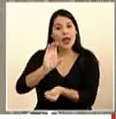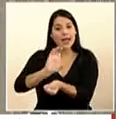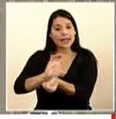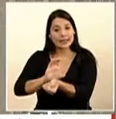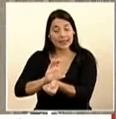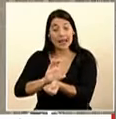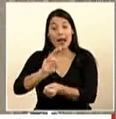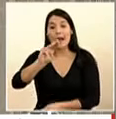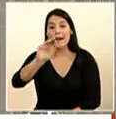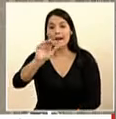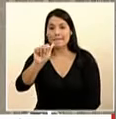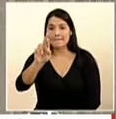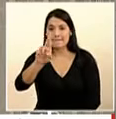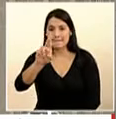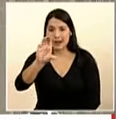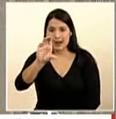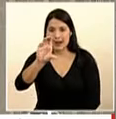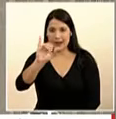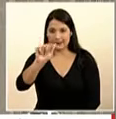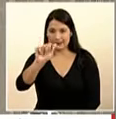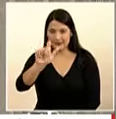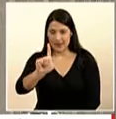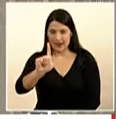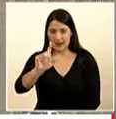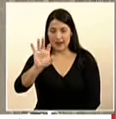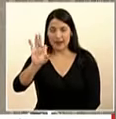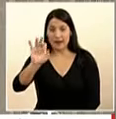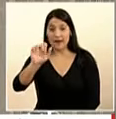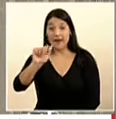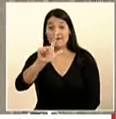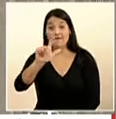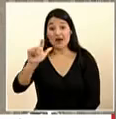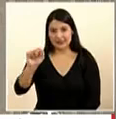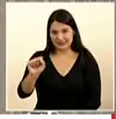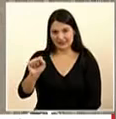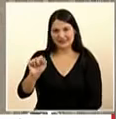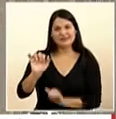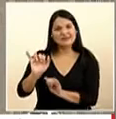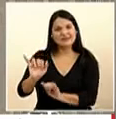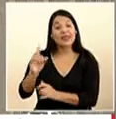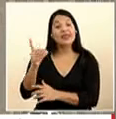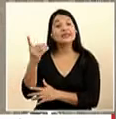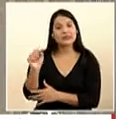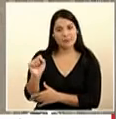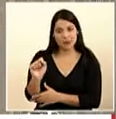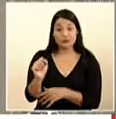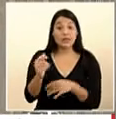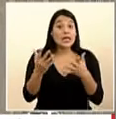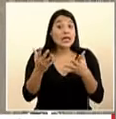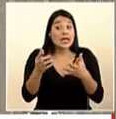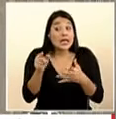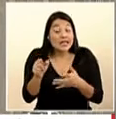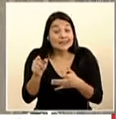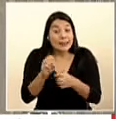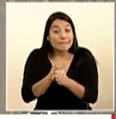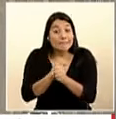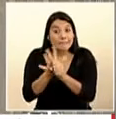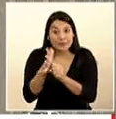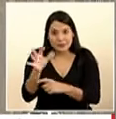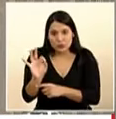que esta enfermedad se está conociendo hace tres meses el mundo desconocía de este virus